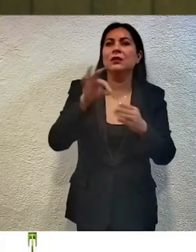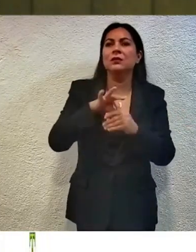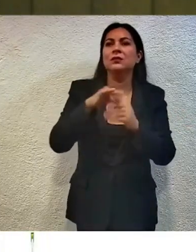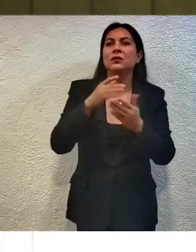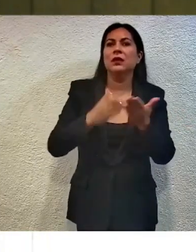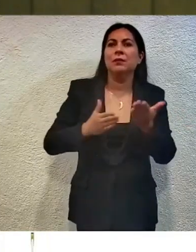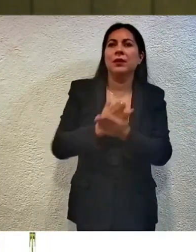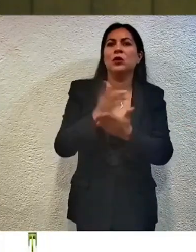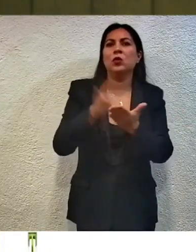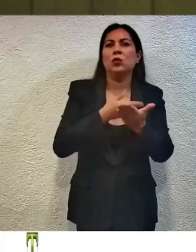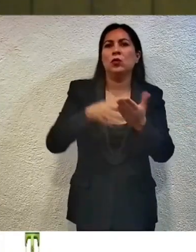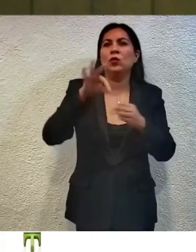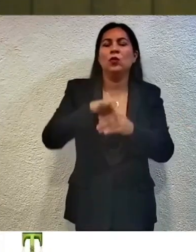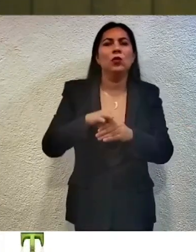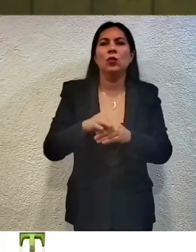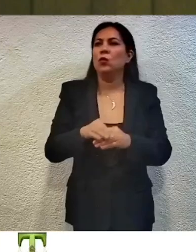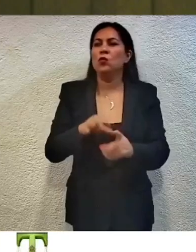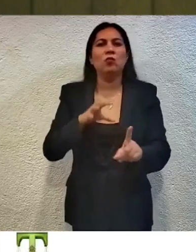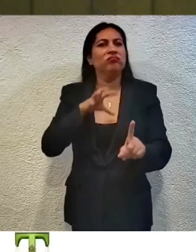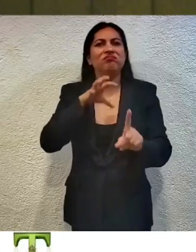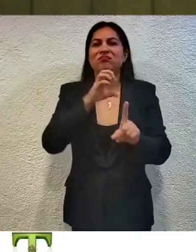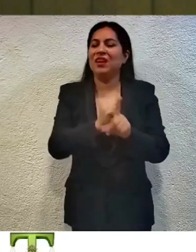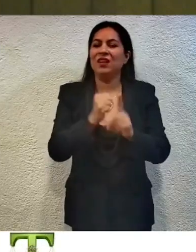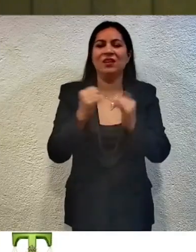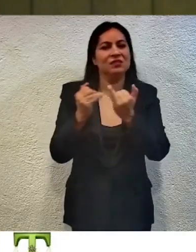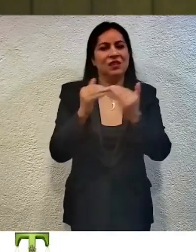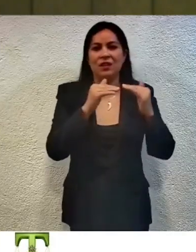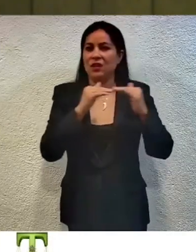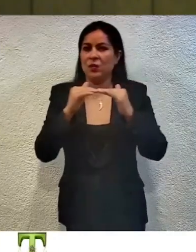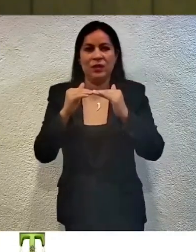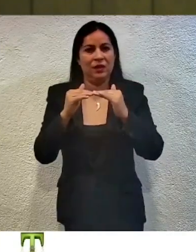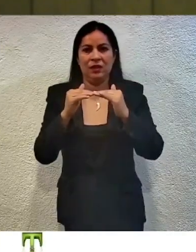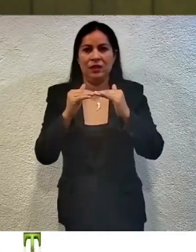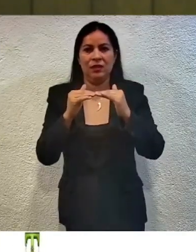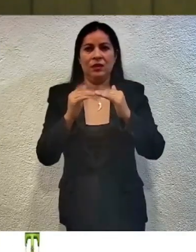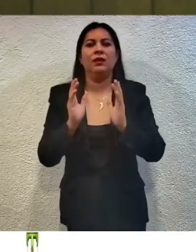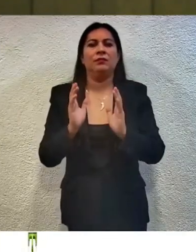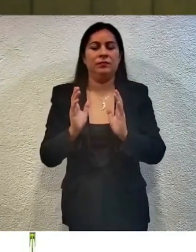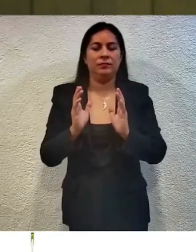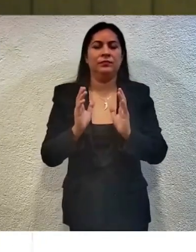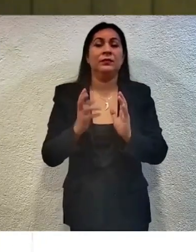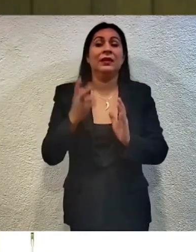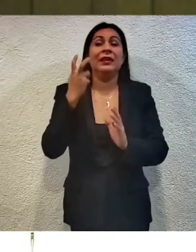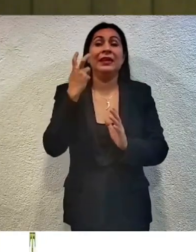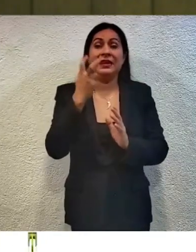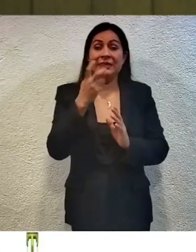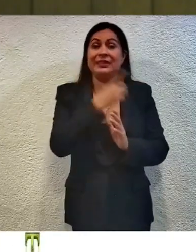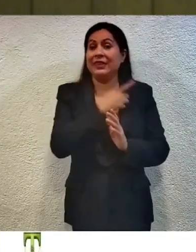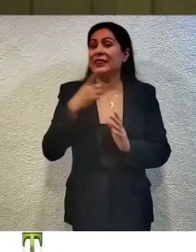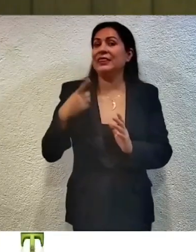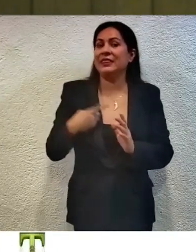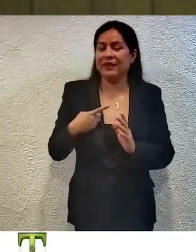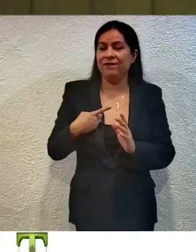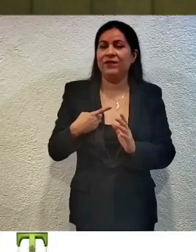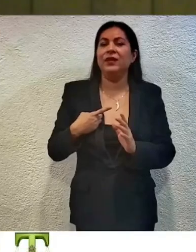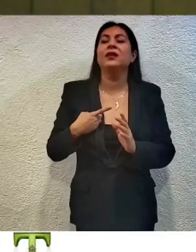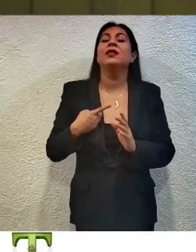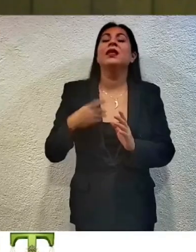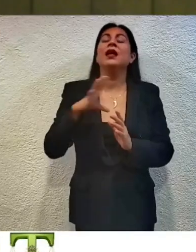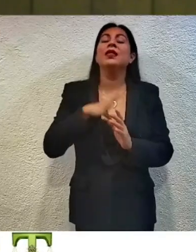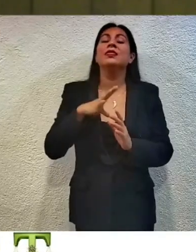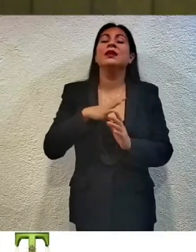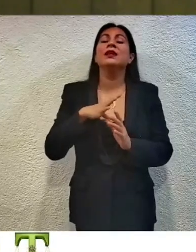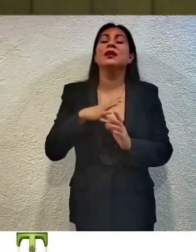mayoría relativa no se obtiene la paridad de género, esta deberá de